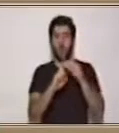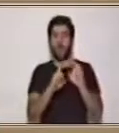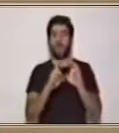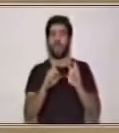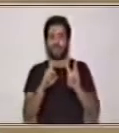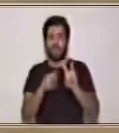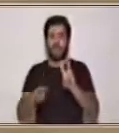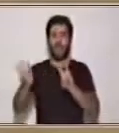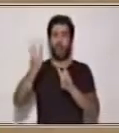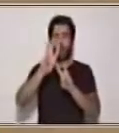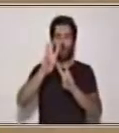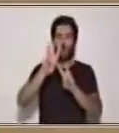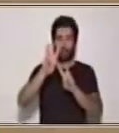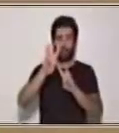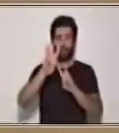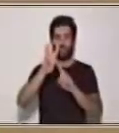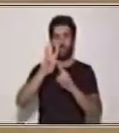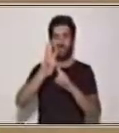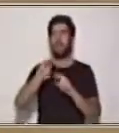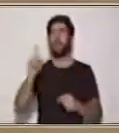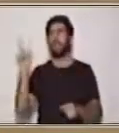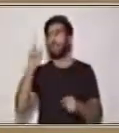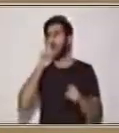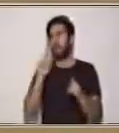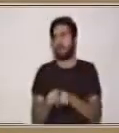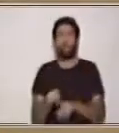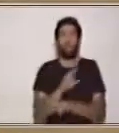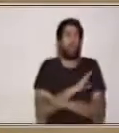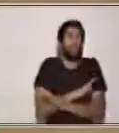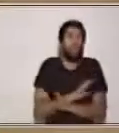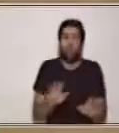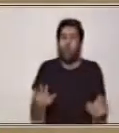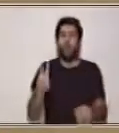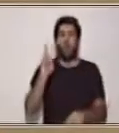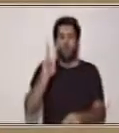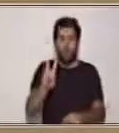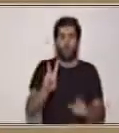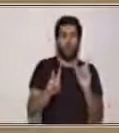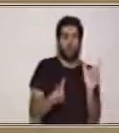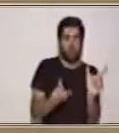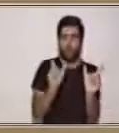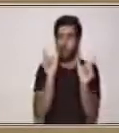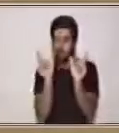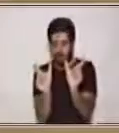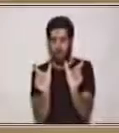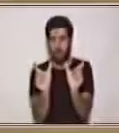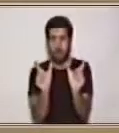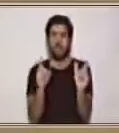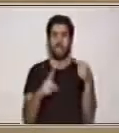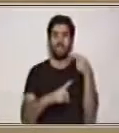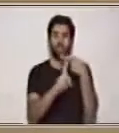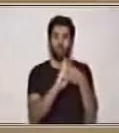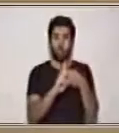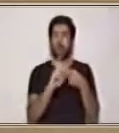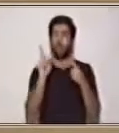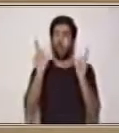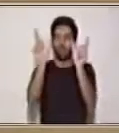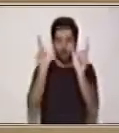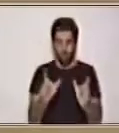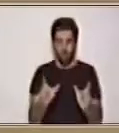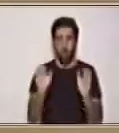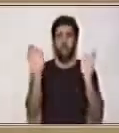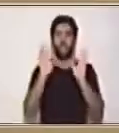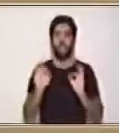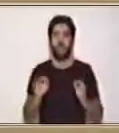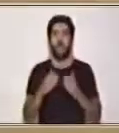la suma de cubos es también, solo participan dos elementos, los tenemos en suma, y su forma